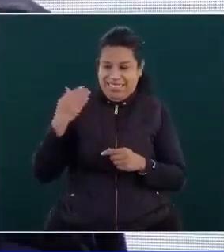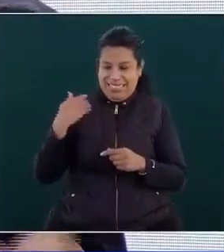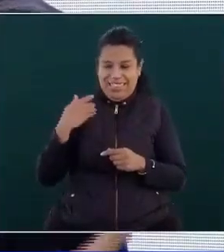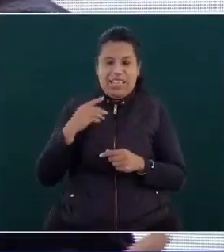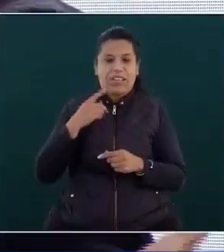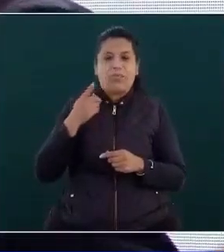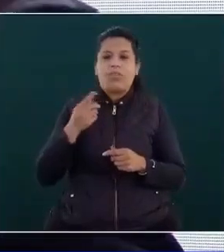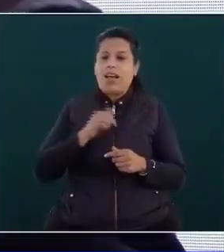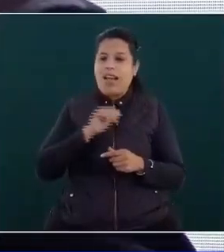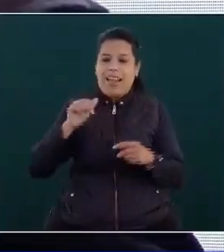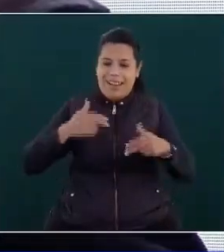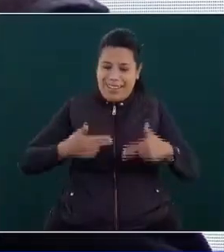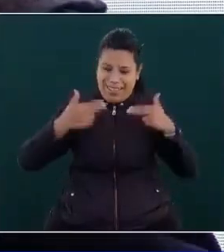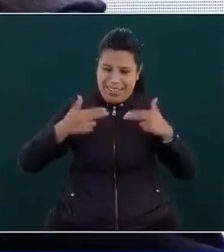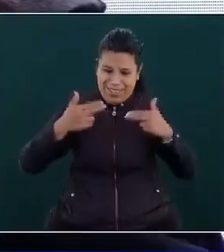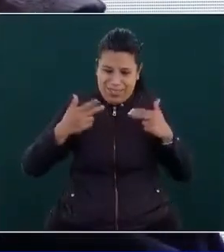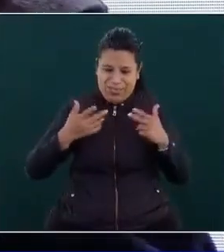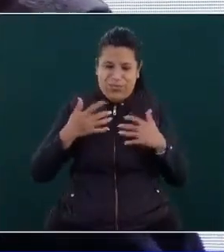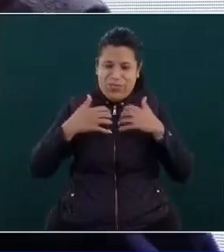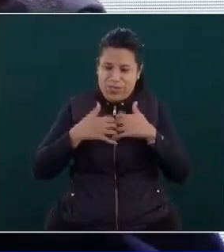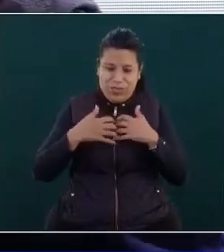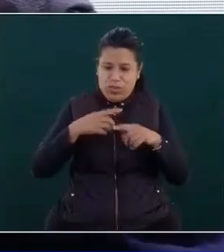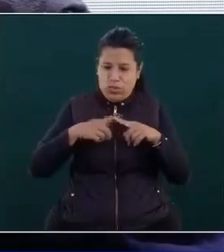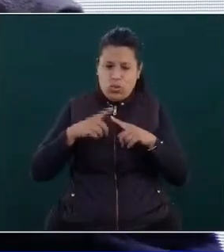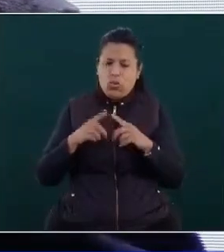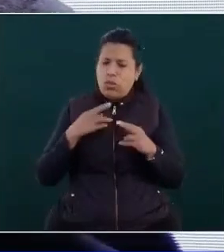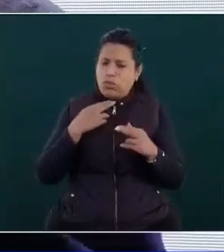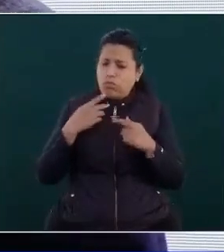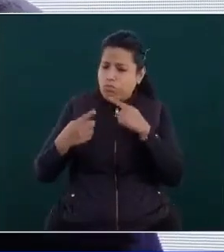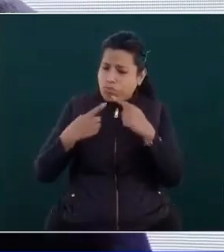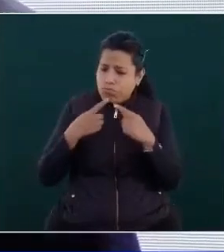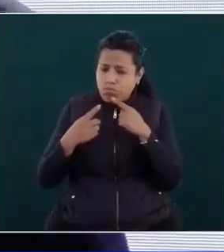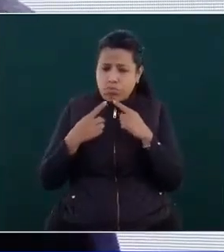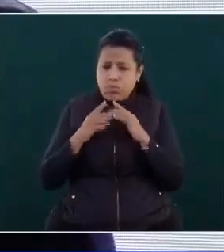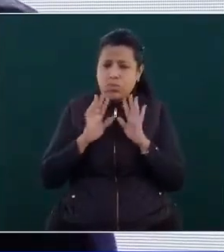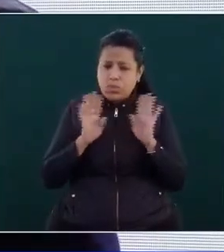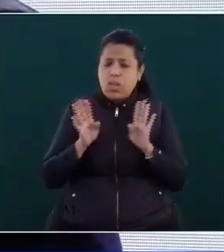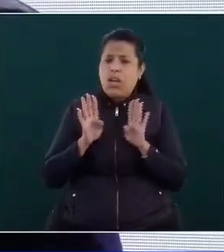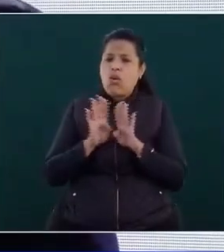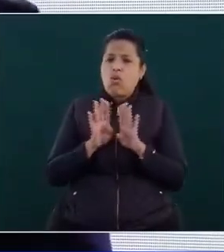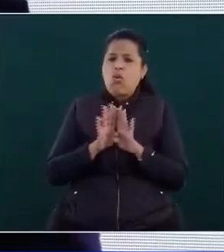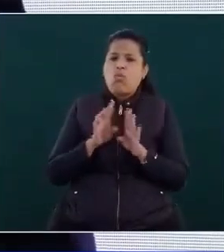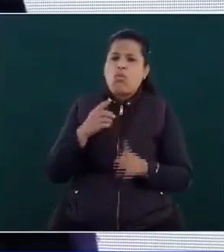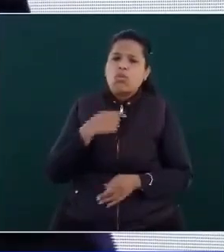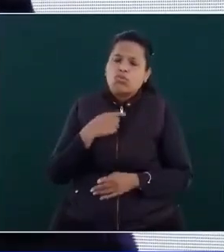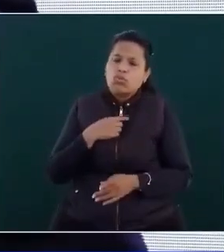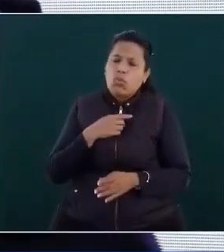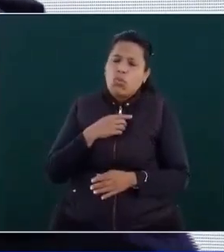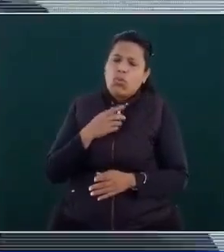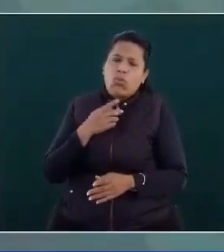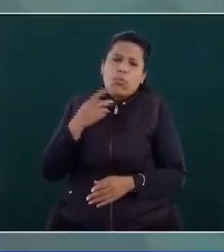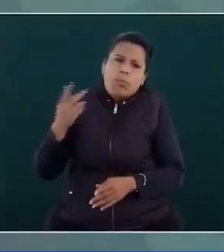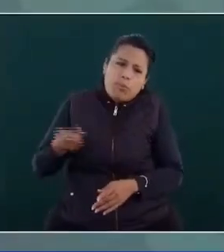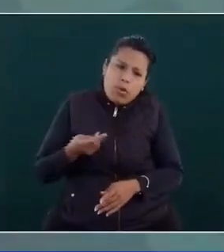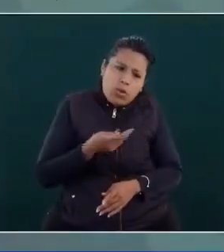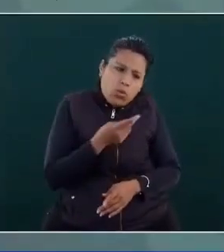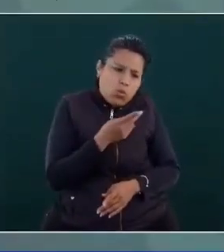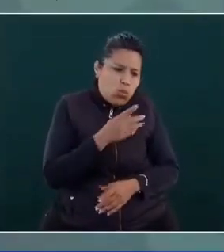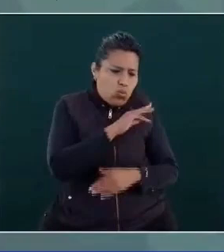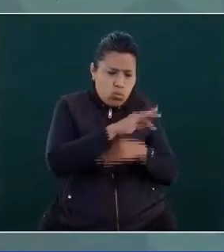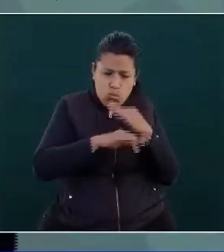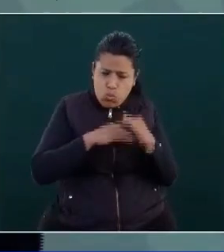Es que es cosa de preguntarles a todos, como lo hizo el